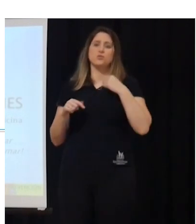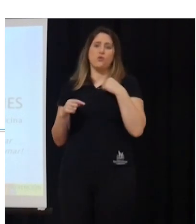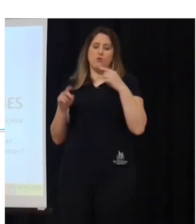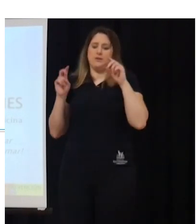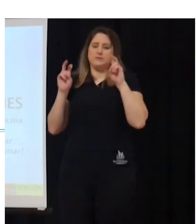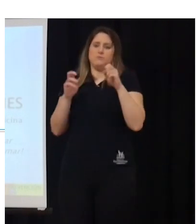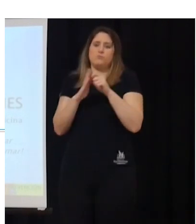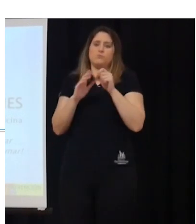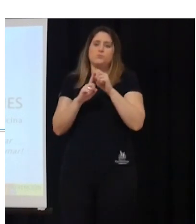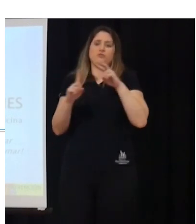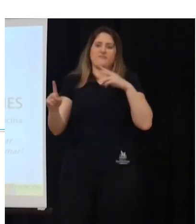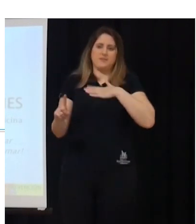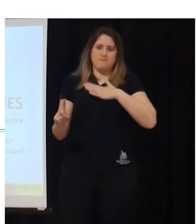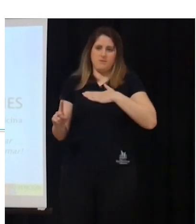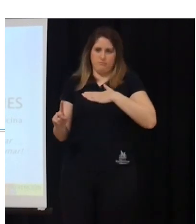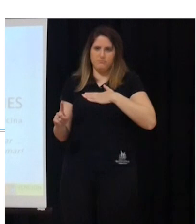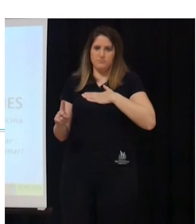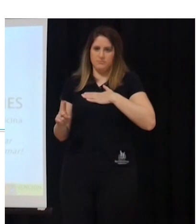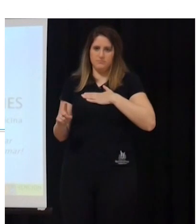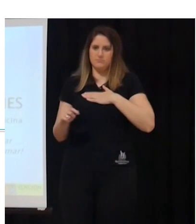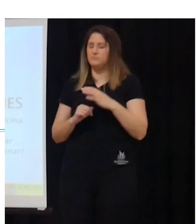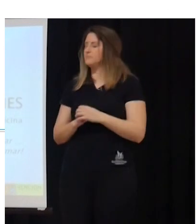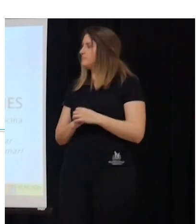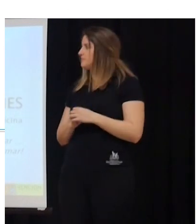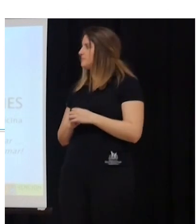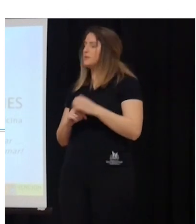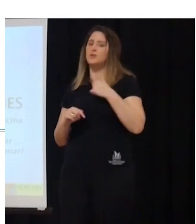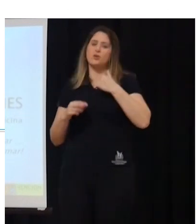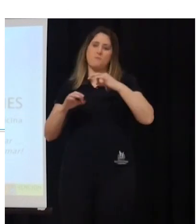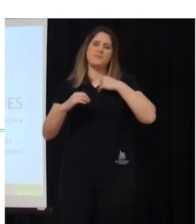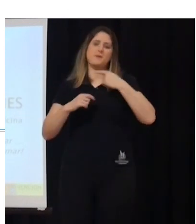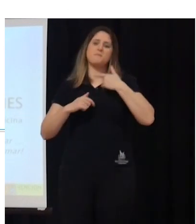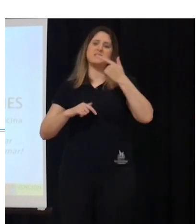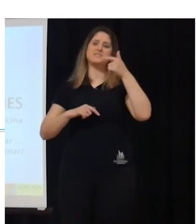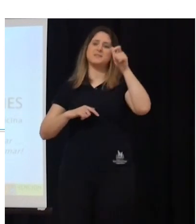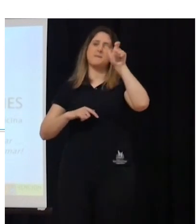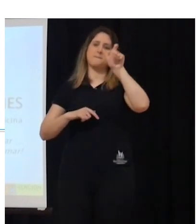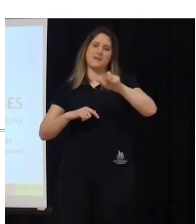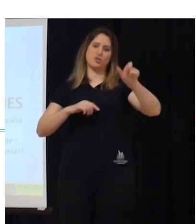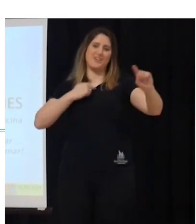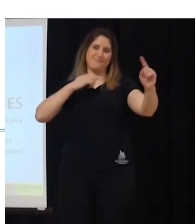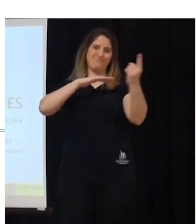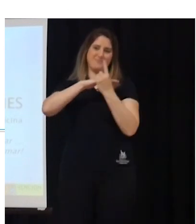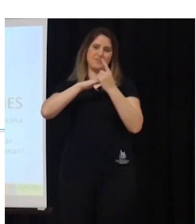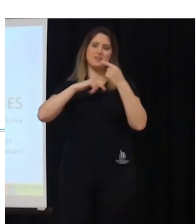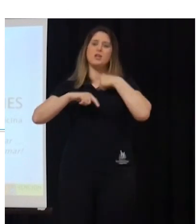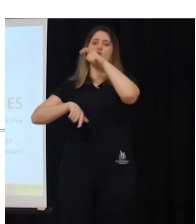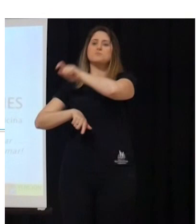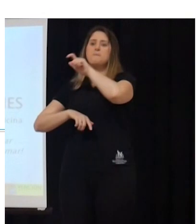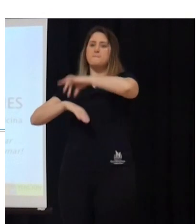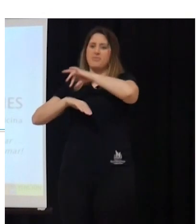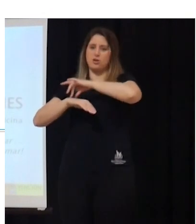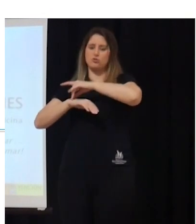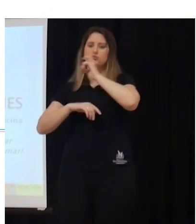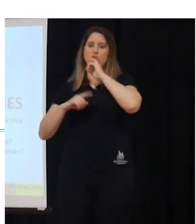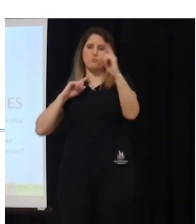de la relación entre mis pacientes y sus médicos.